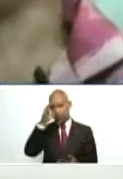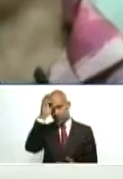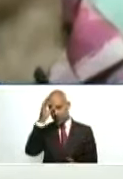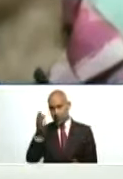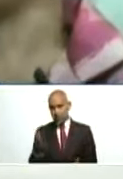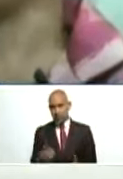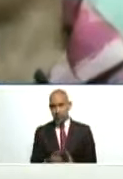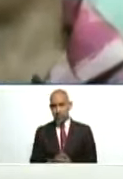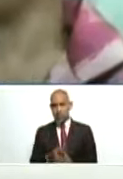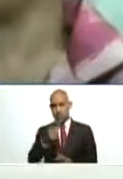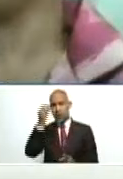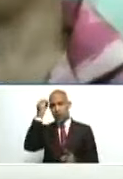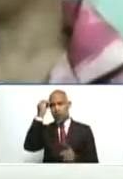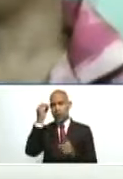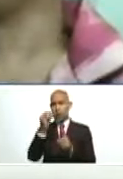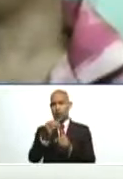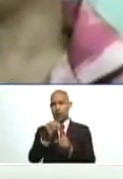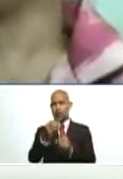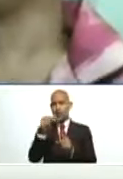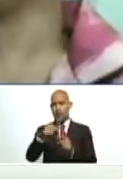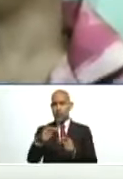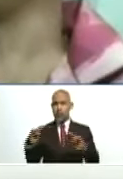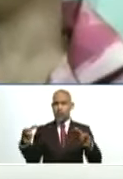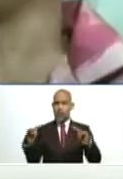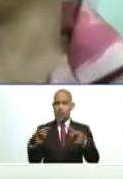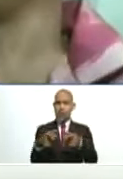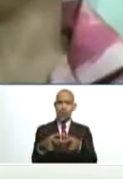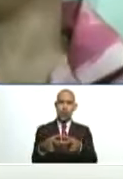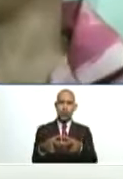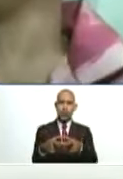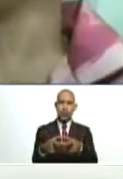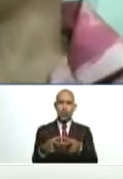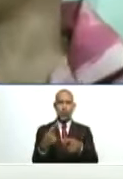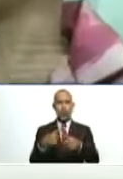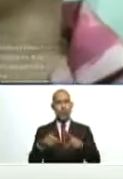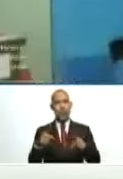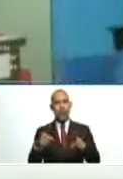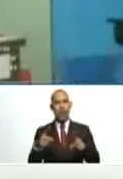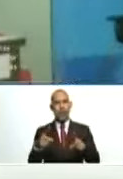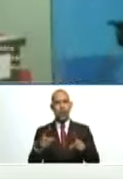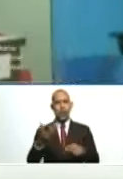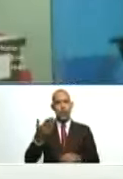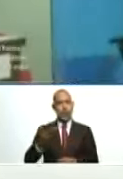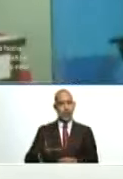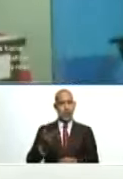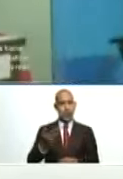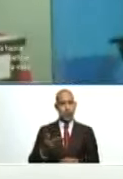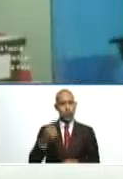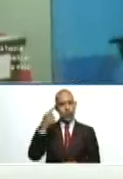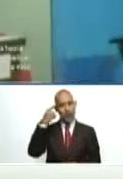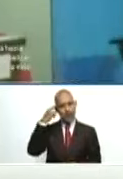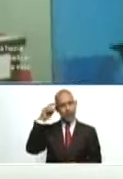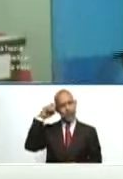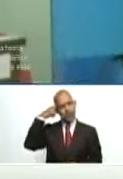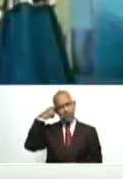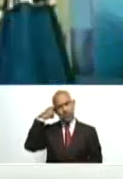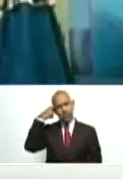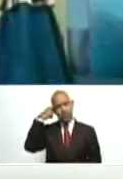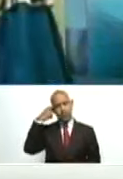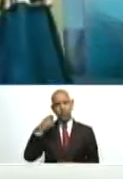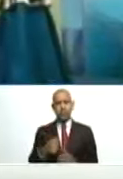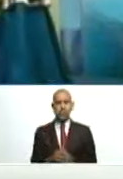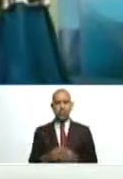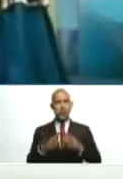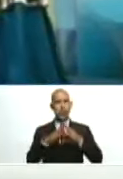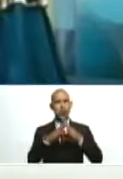Ese no es el objetivo de esta reunión, pero que valga la reflexión. Todo